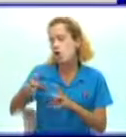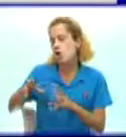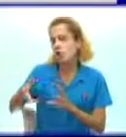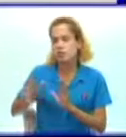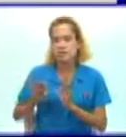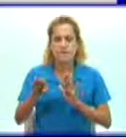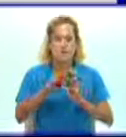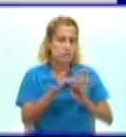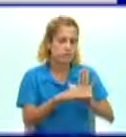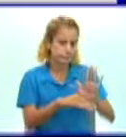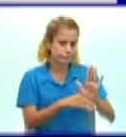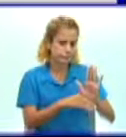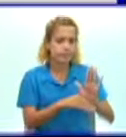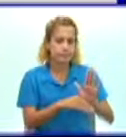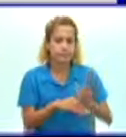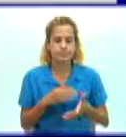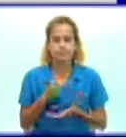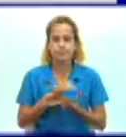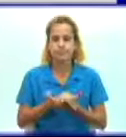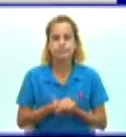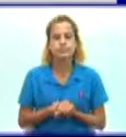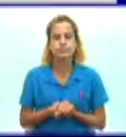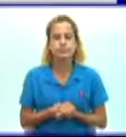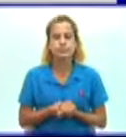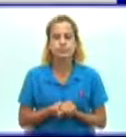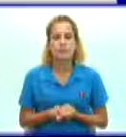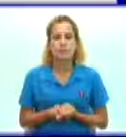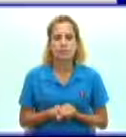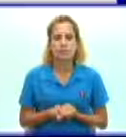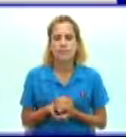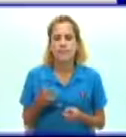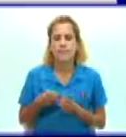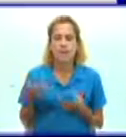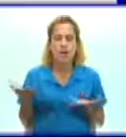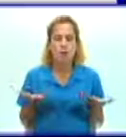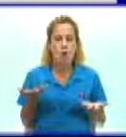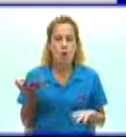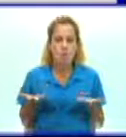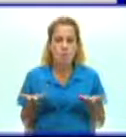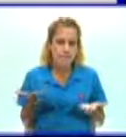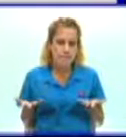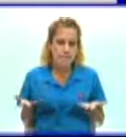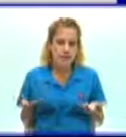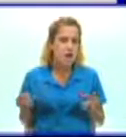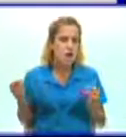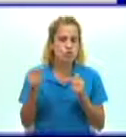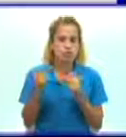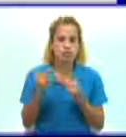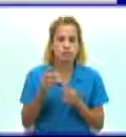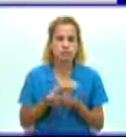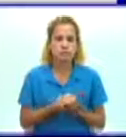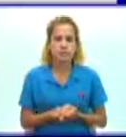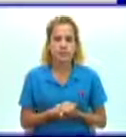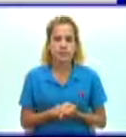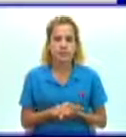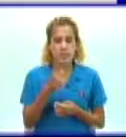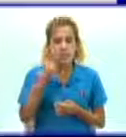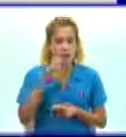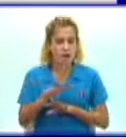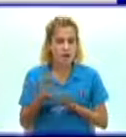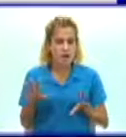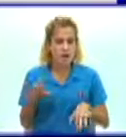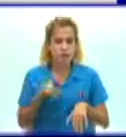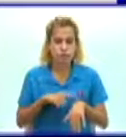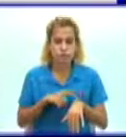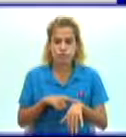resolverlo siguiendo la prioridad, el orden operacional para que comparen los resultados. Yo al finalizar, cuando quede resuelto el ejercicio, les daré un